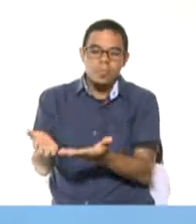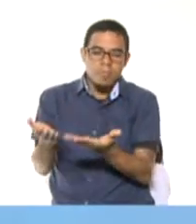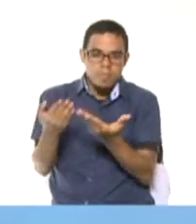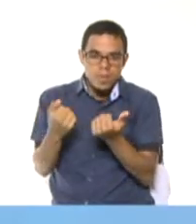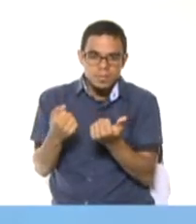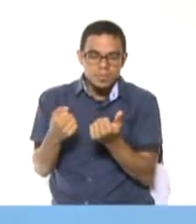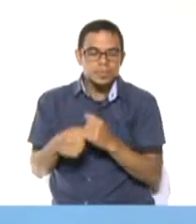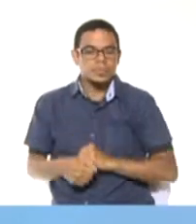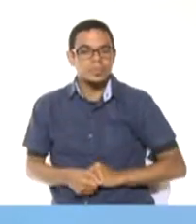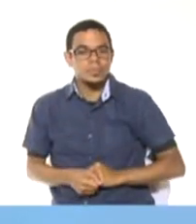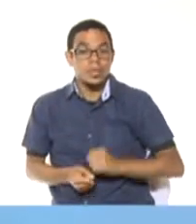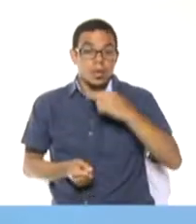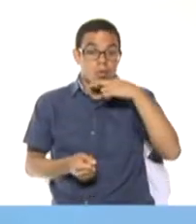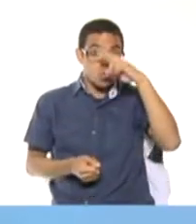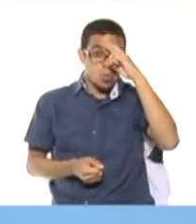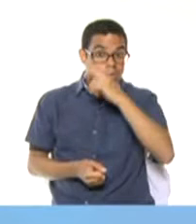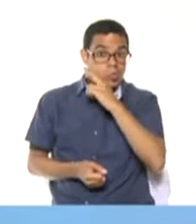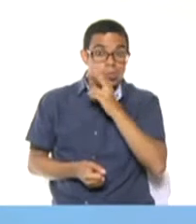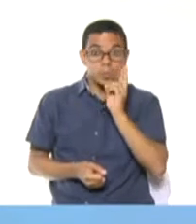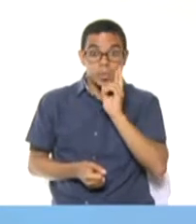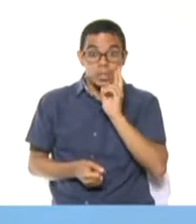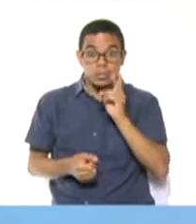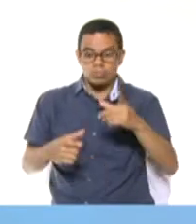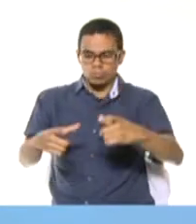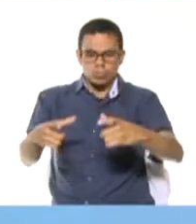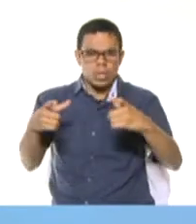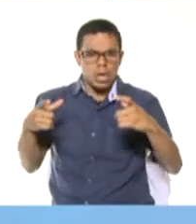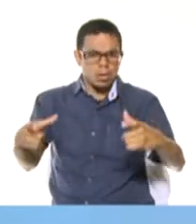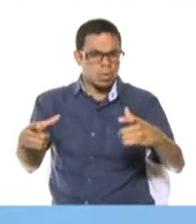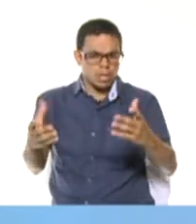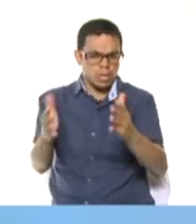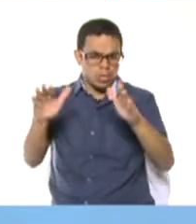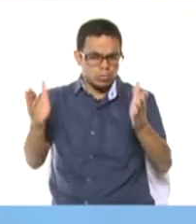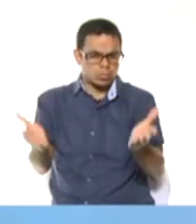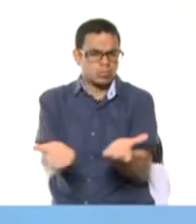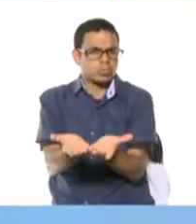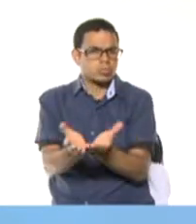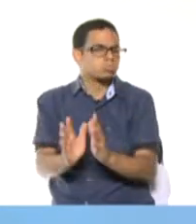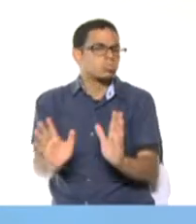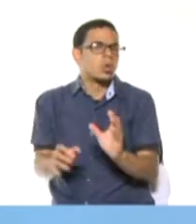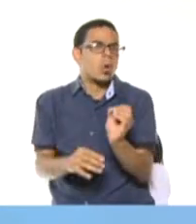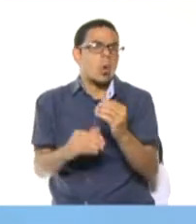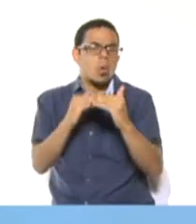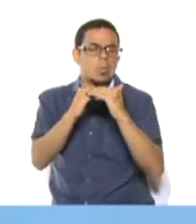Nuestros padres pueden facilitar a nuestros niños y niñas en una bandeja o tapa plana